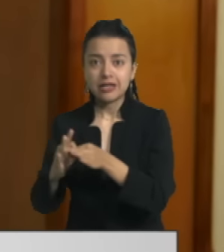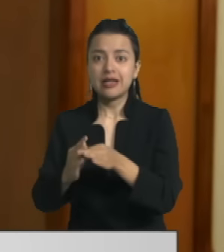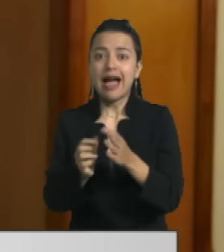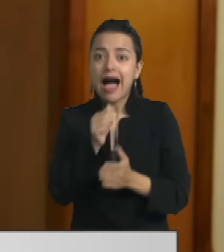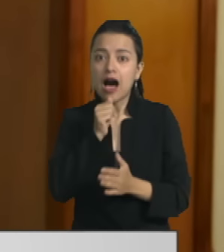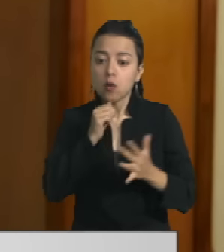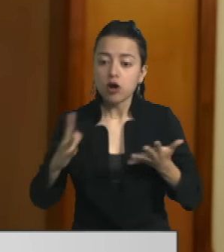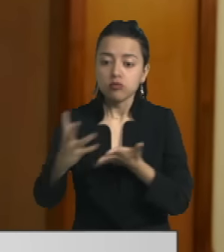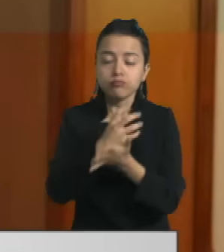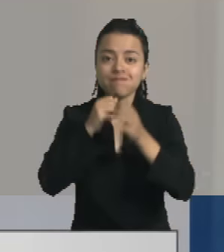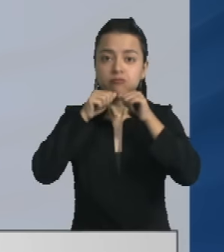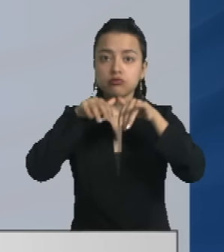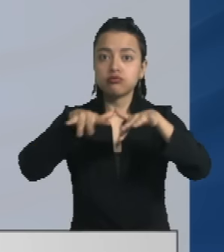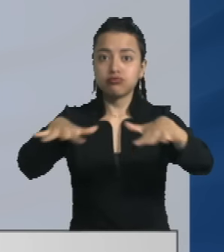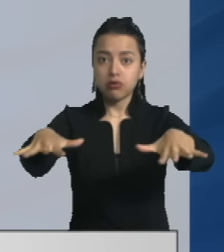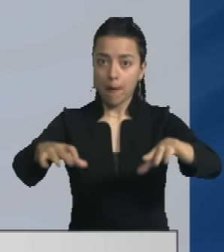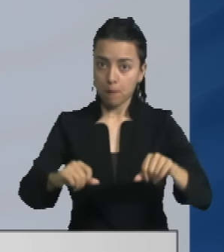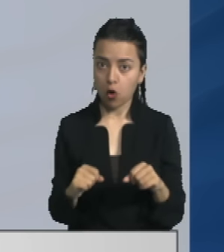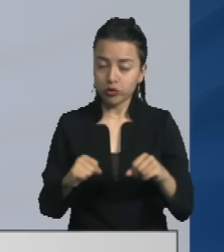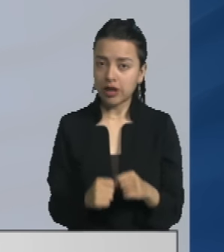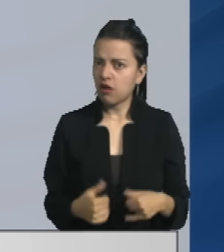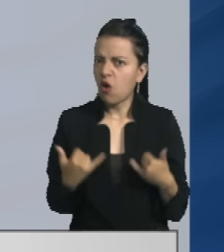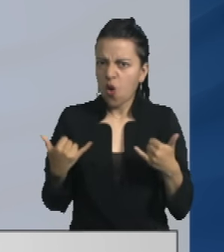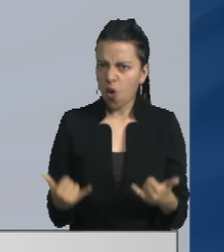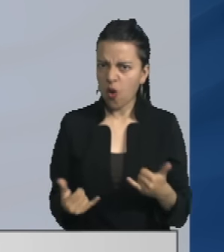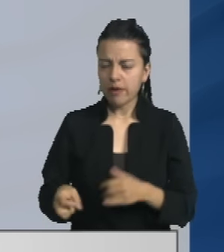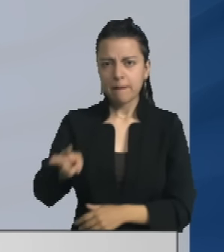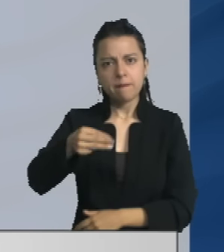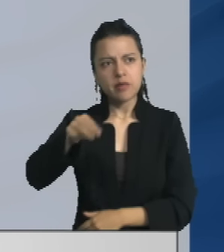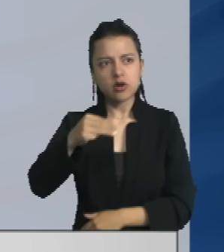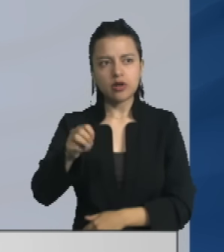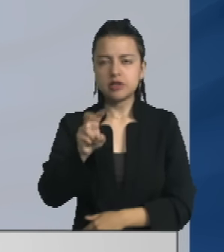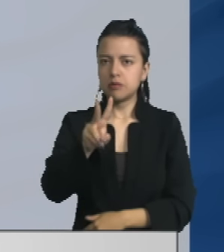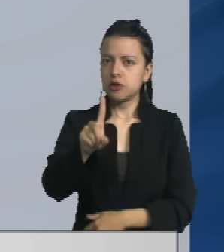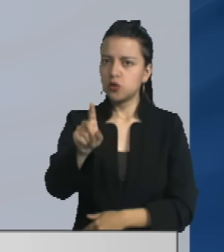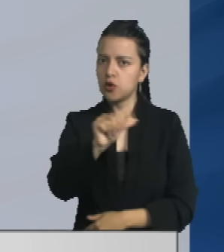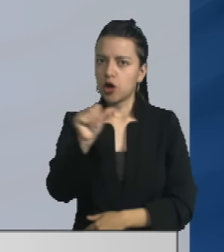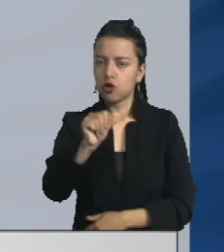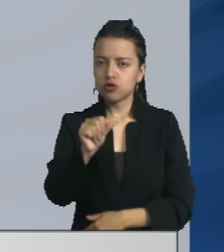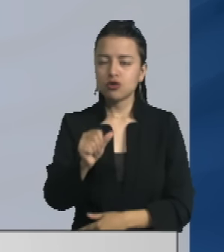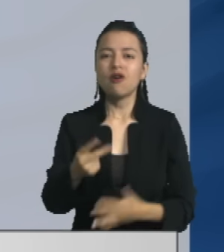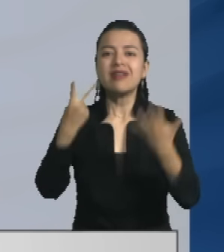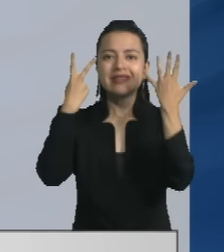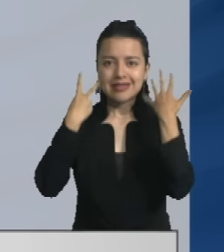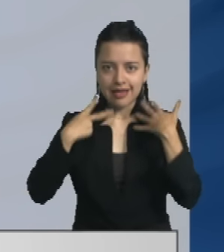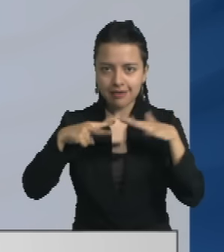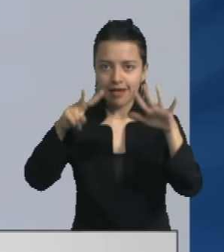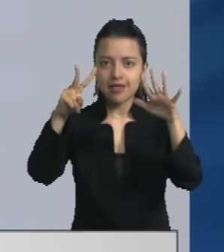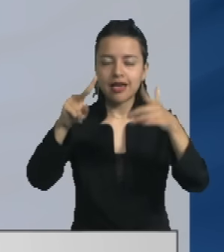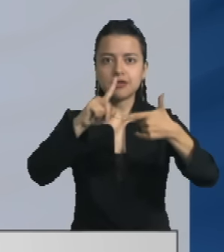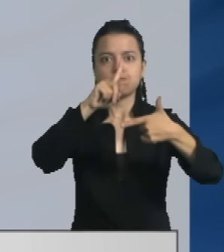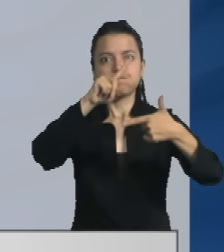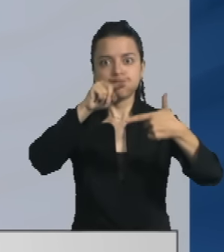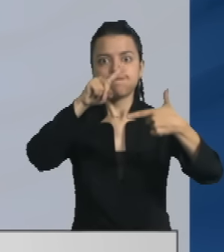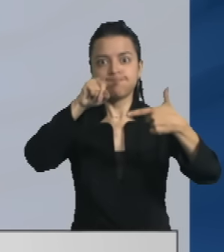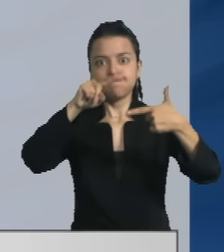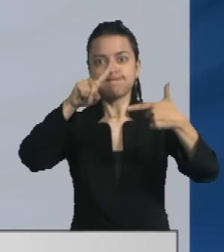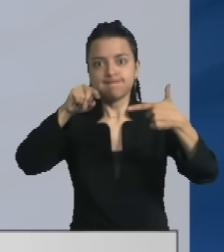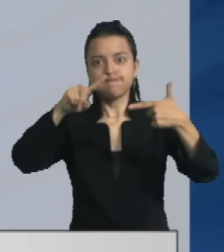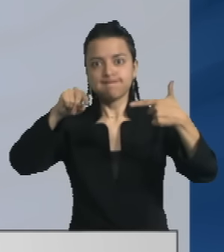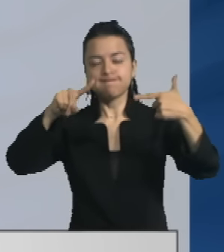miércoles eh 21 de agosto completa 7 Días de manera consecutiva con tendencia